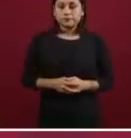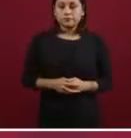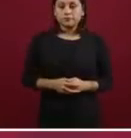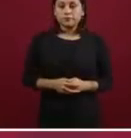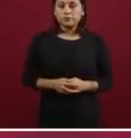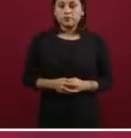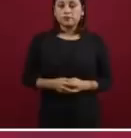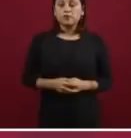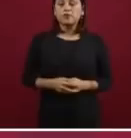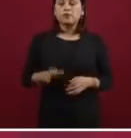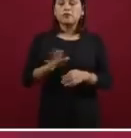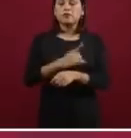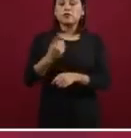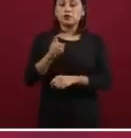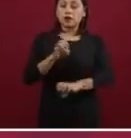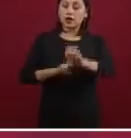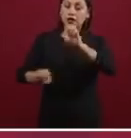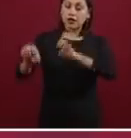el sector empresarial